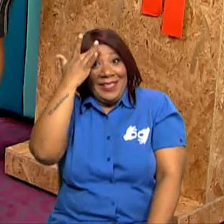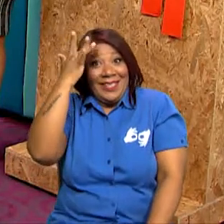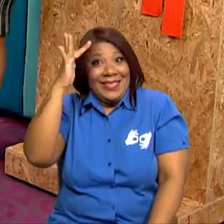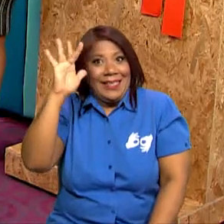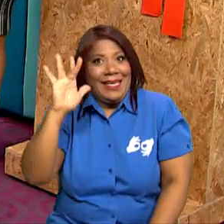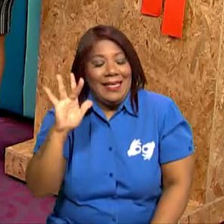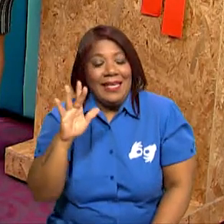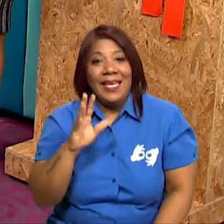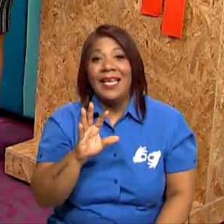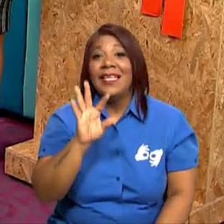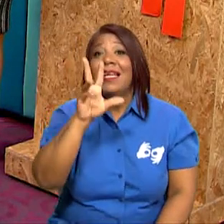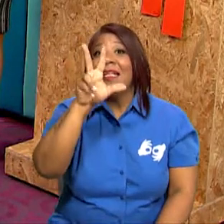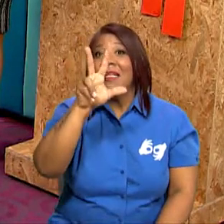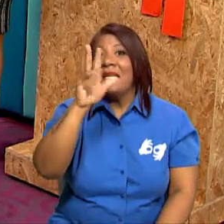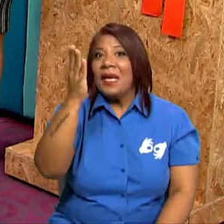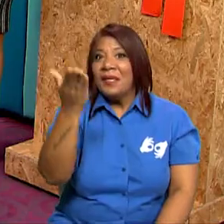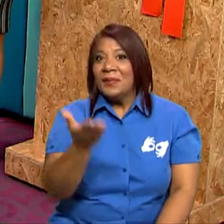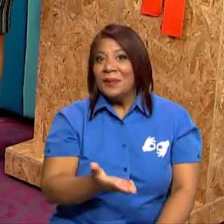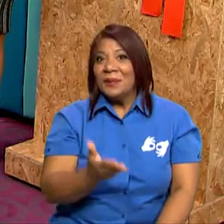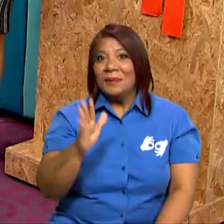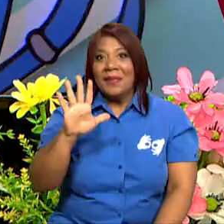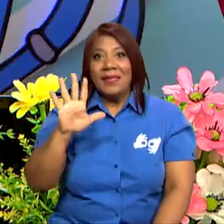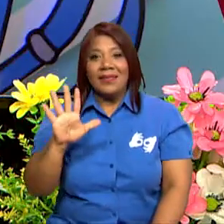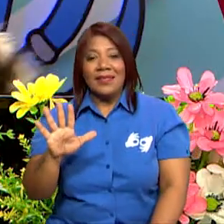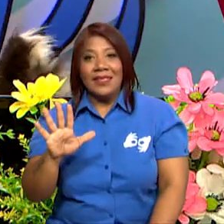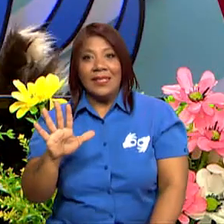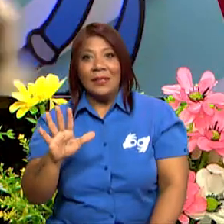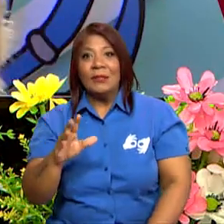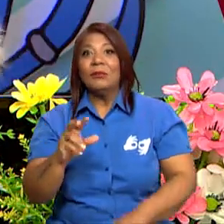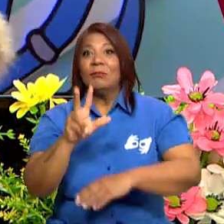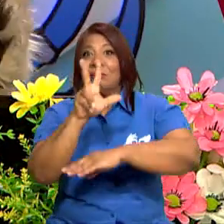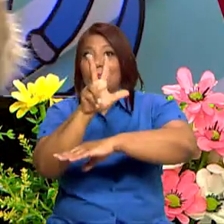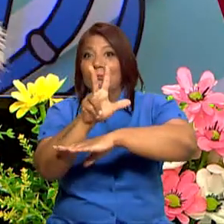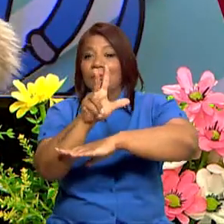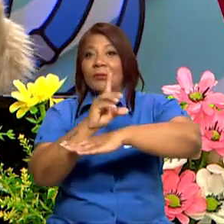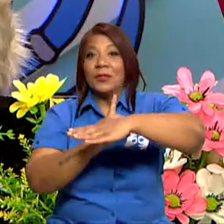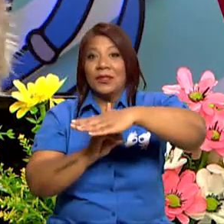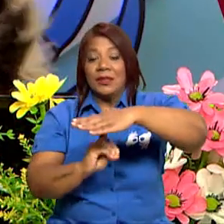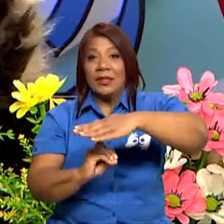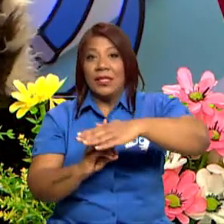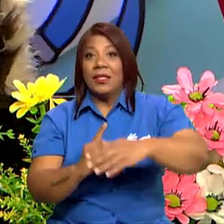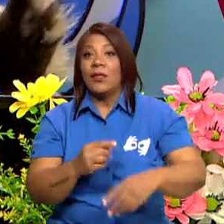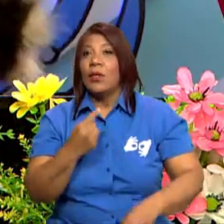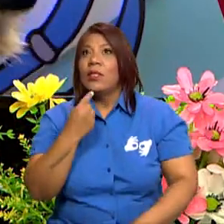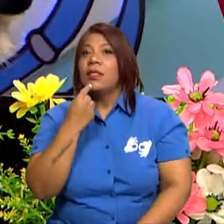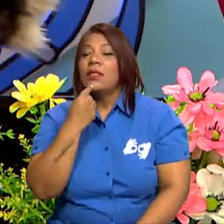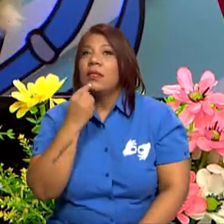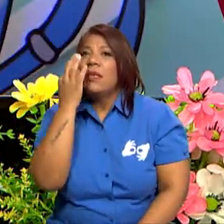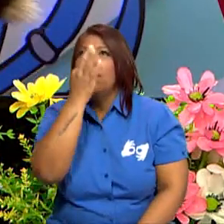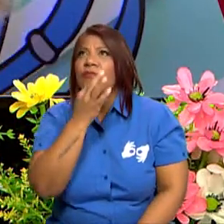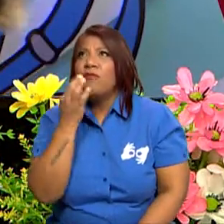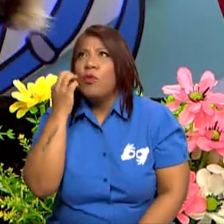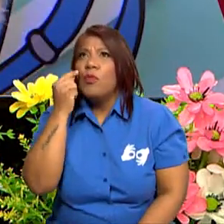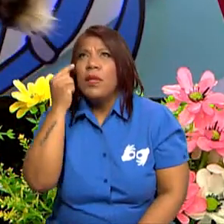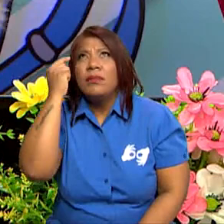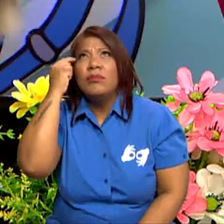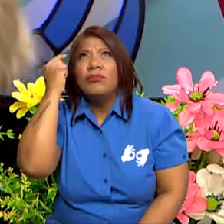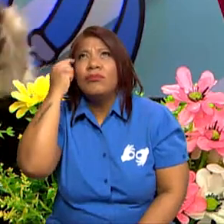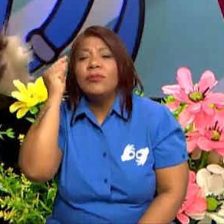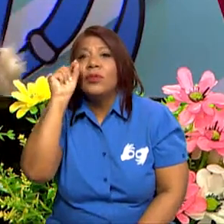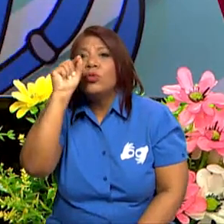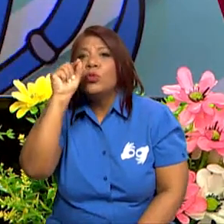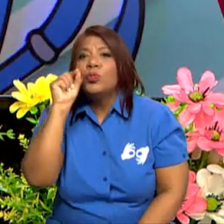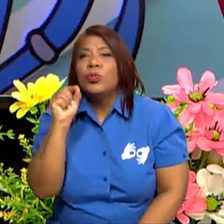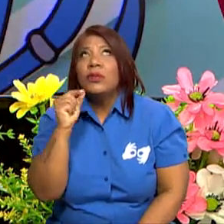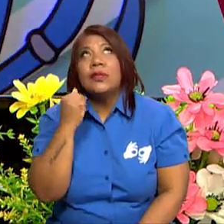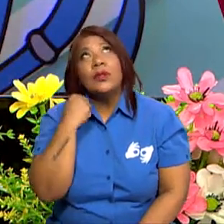Otra manera lo podemos representar? ¿Cómo se llama la de los dos puntitos que se pone? ¡Ay! Piensa, Floppy, piensa.